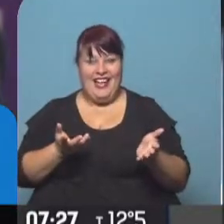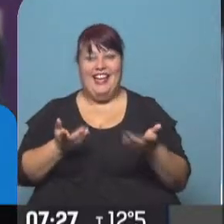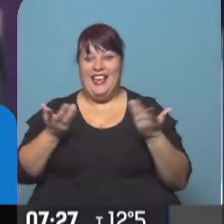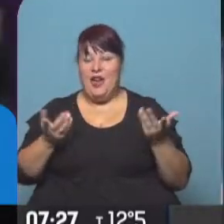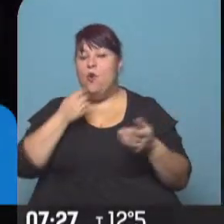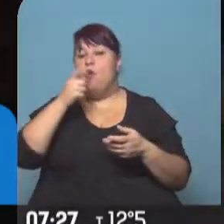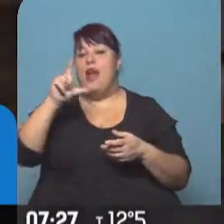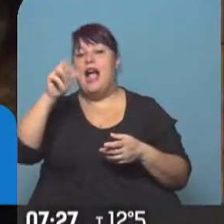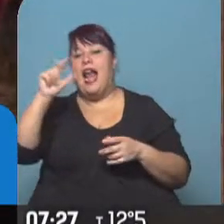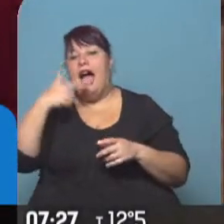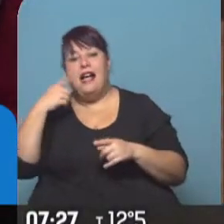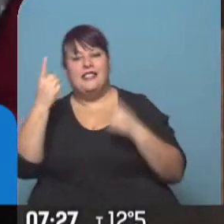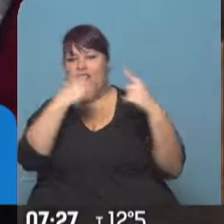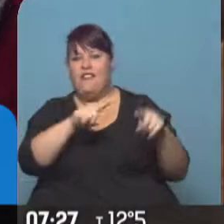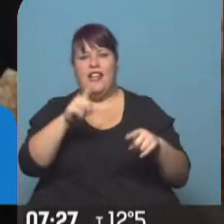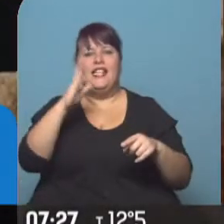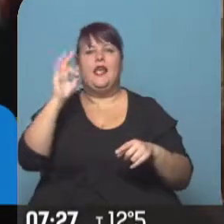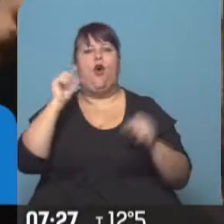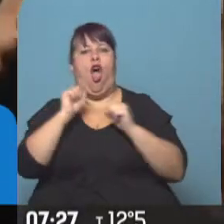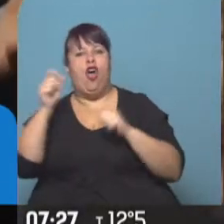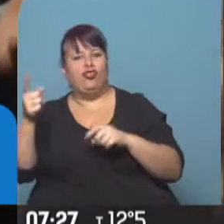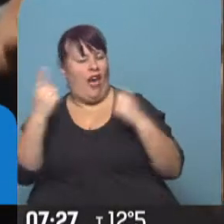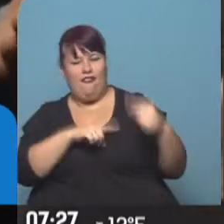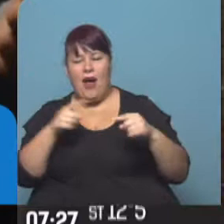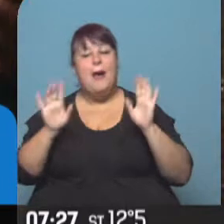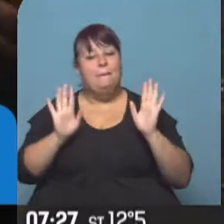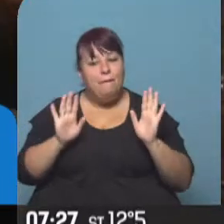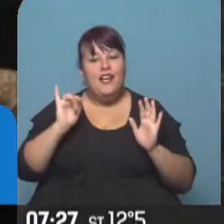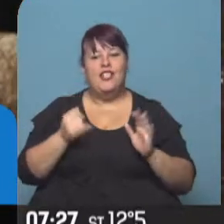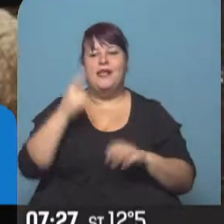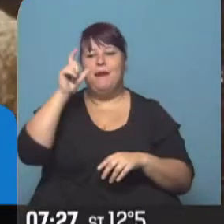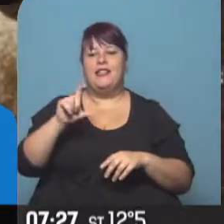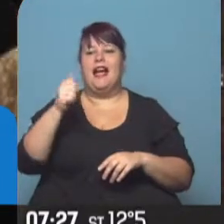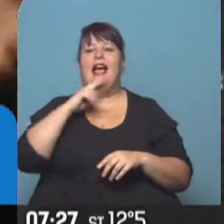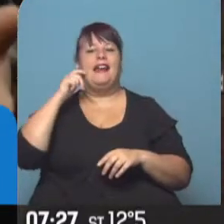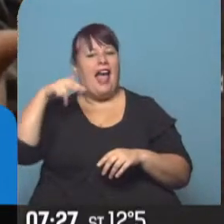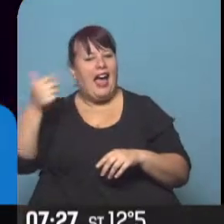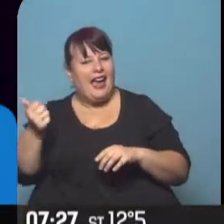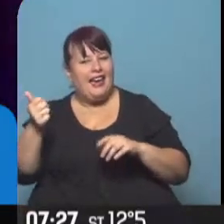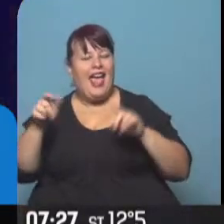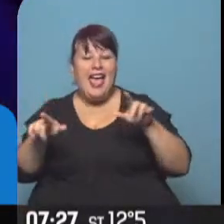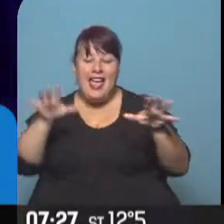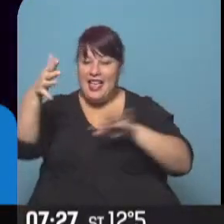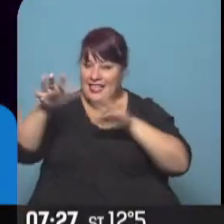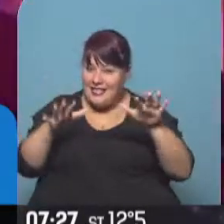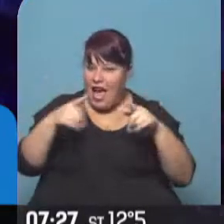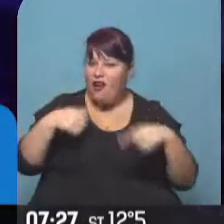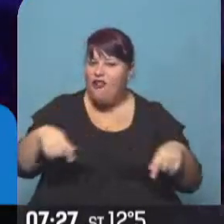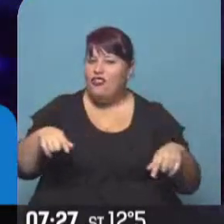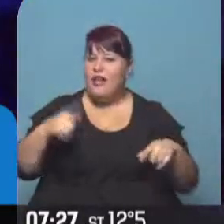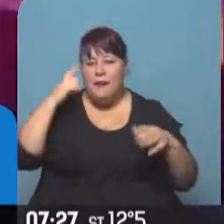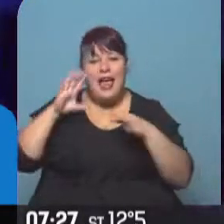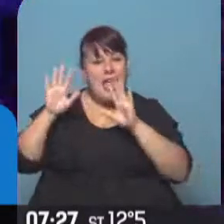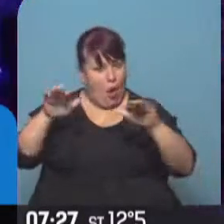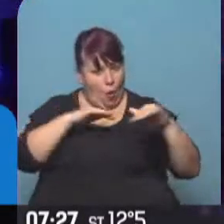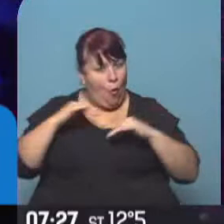que un caraqueño no tiene nada que ver con un bogotano, pero sí con alguien de Cartagena. O sea, esas cosas que nos unen, pero